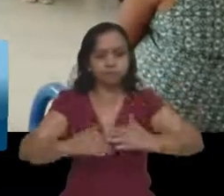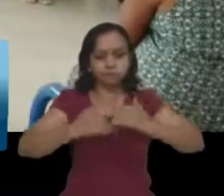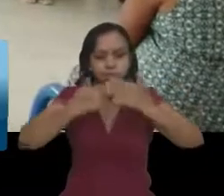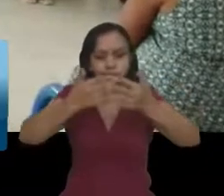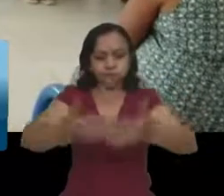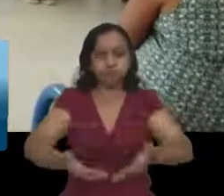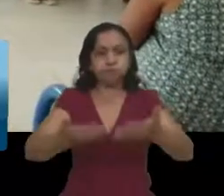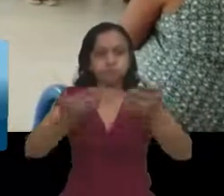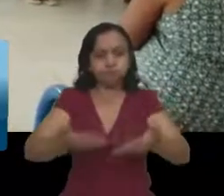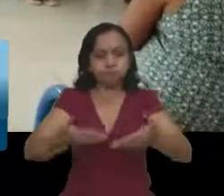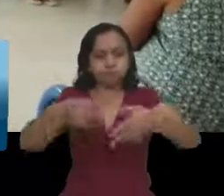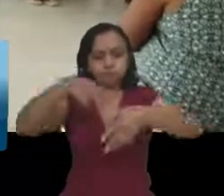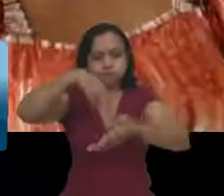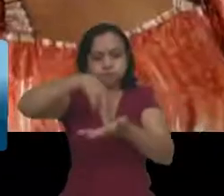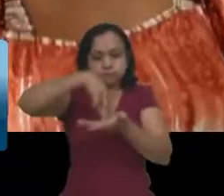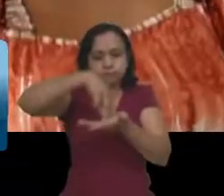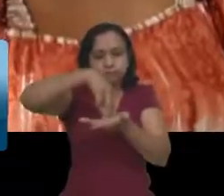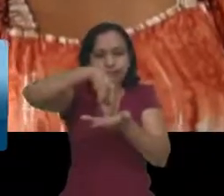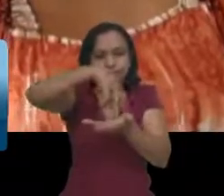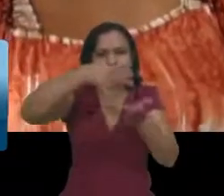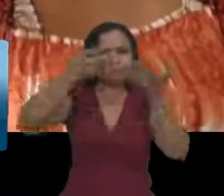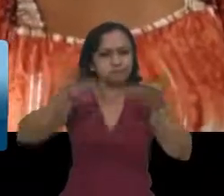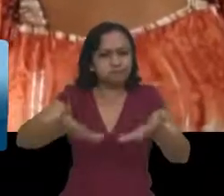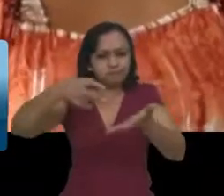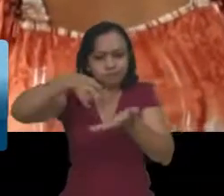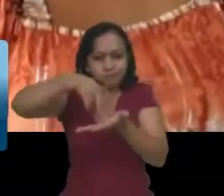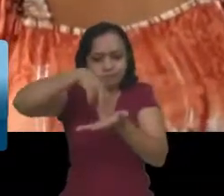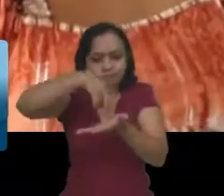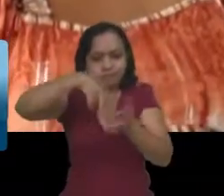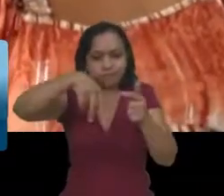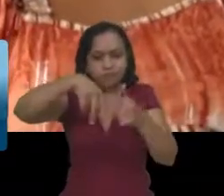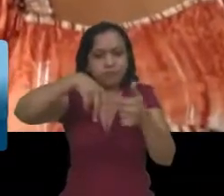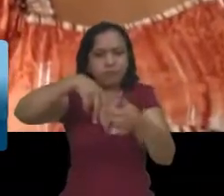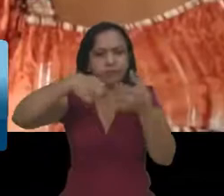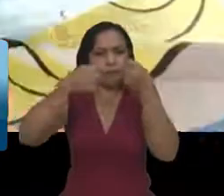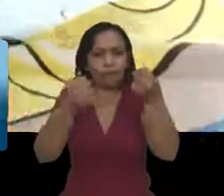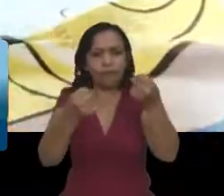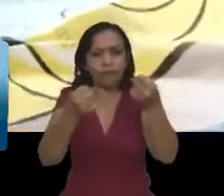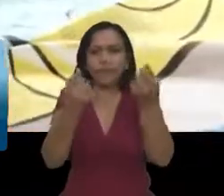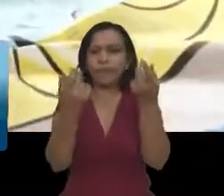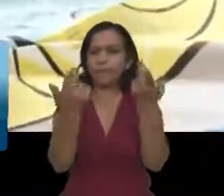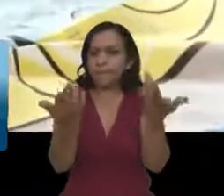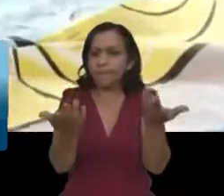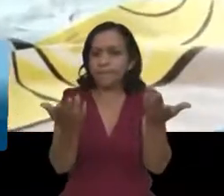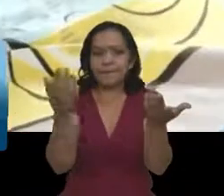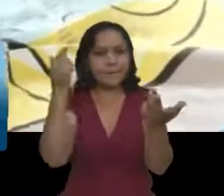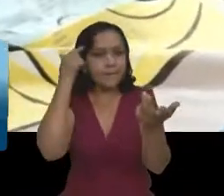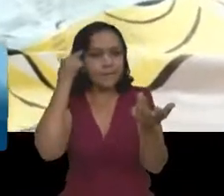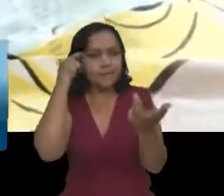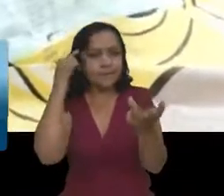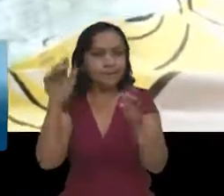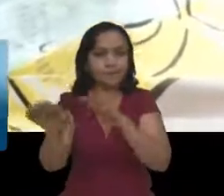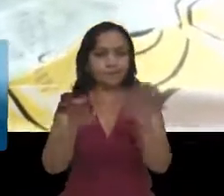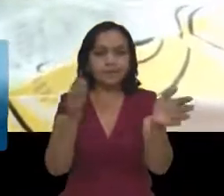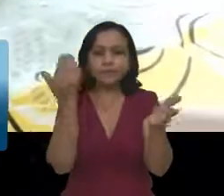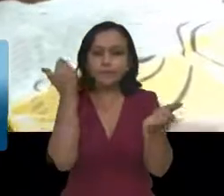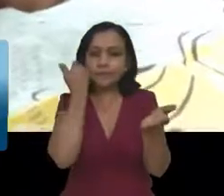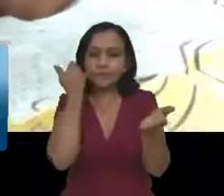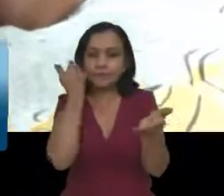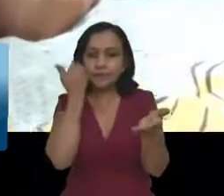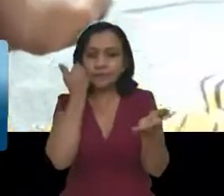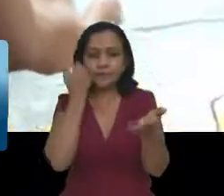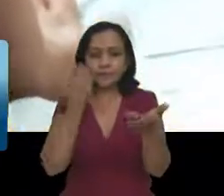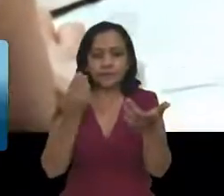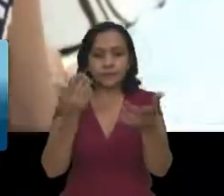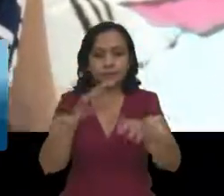la mujer. Como tal, sí. Como tal, y en los miembros están libres prácticamente. Exacto. Por eso uno piensa que uno no puede enfermarse de los